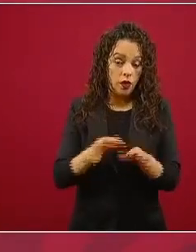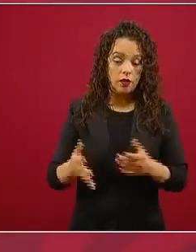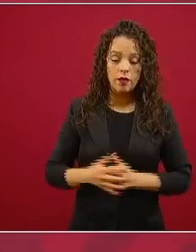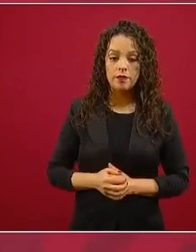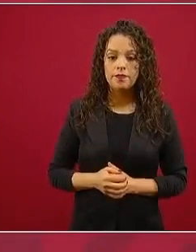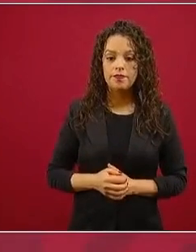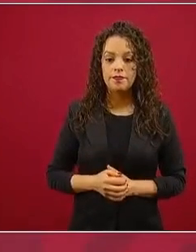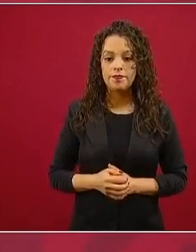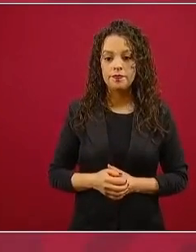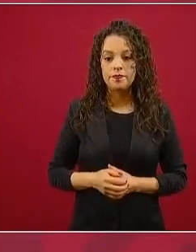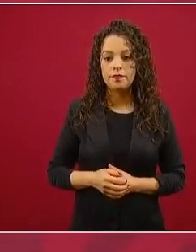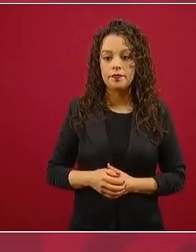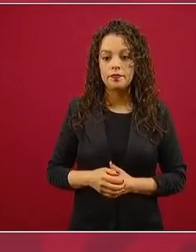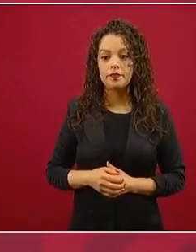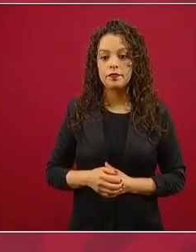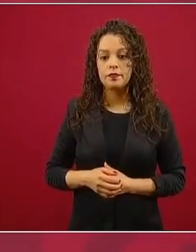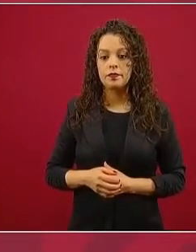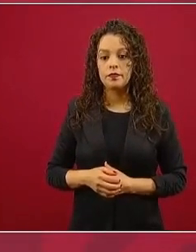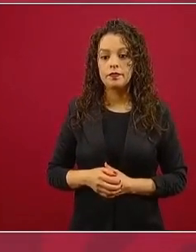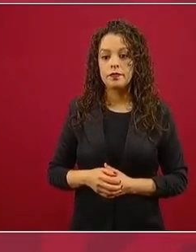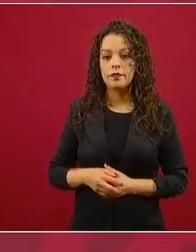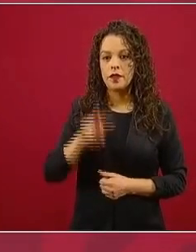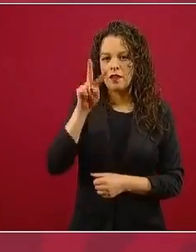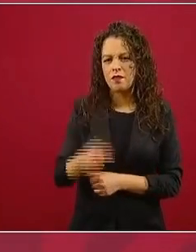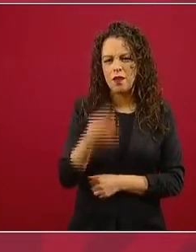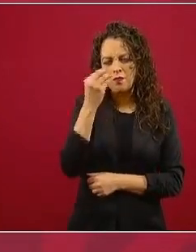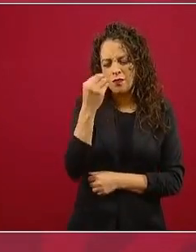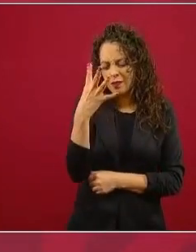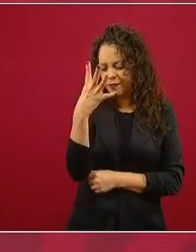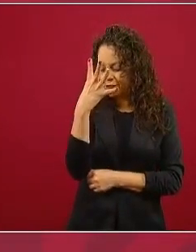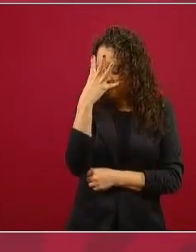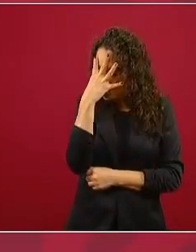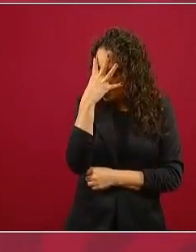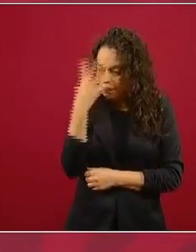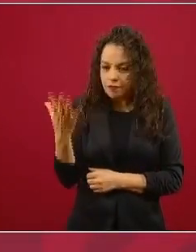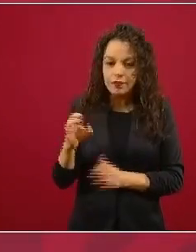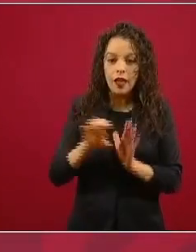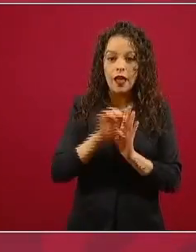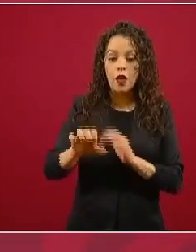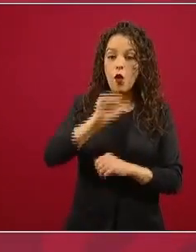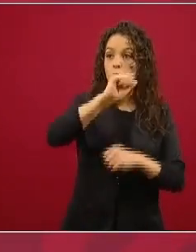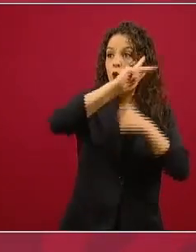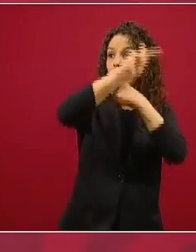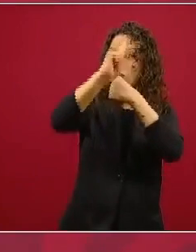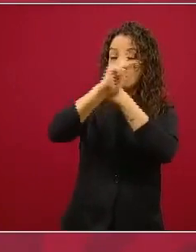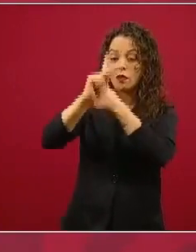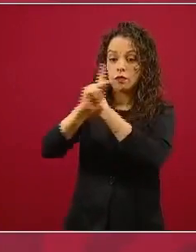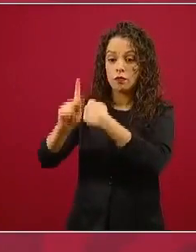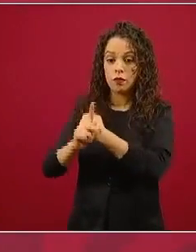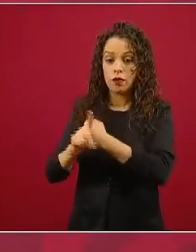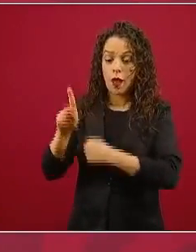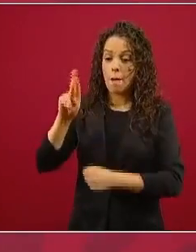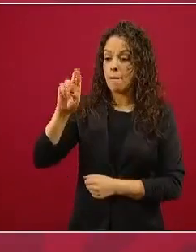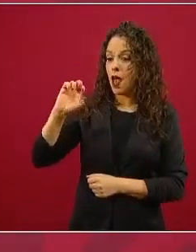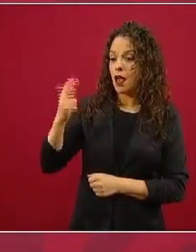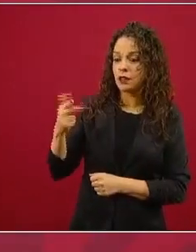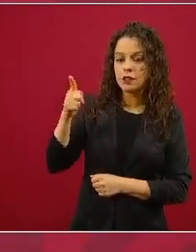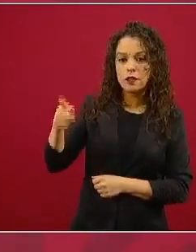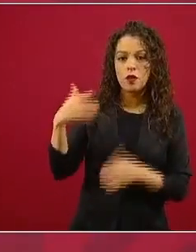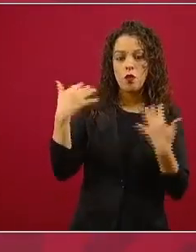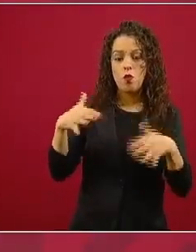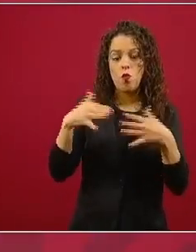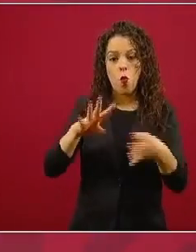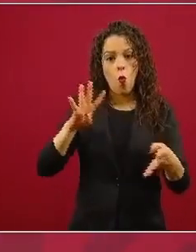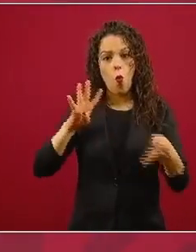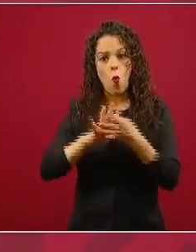que en otros países, por el caso de Odebrecht, estaban en la cárcel altos